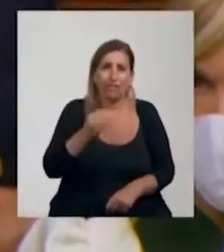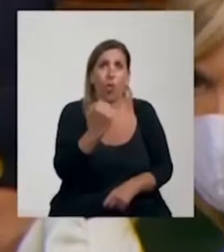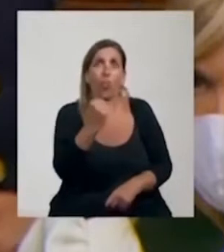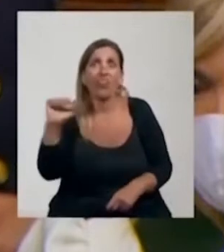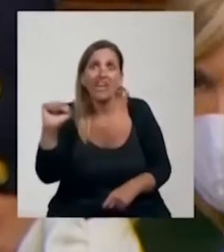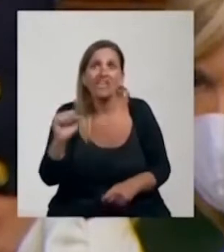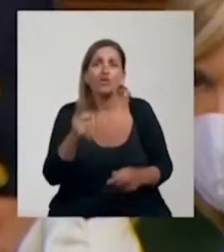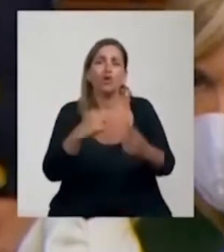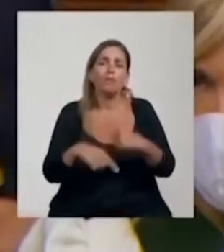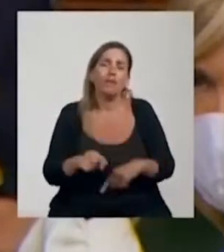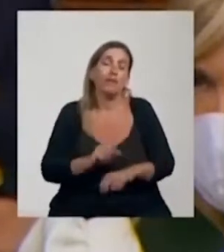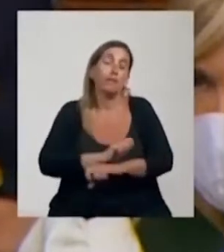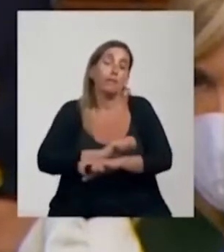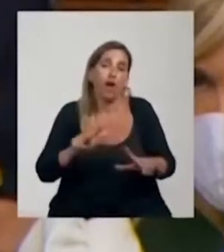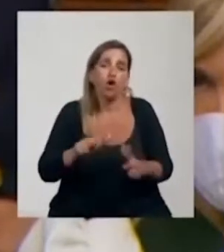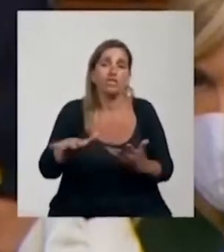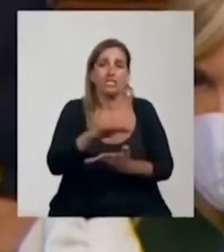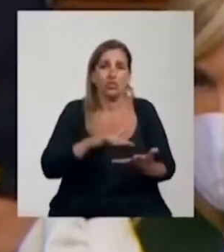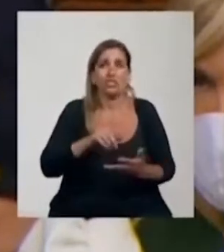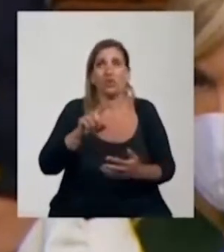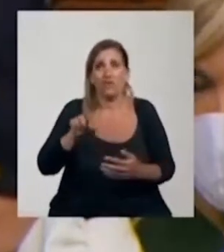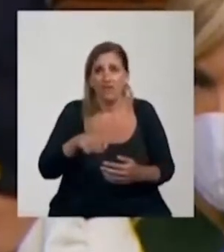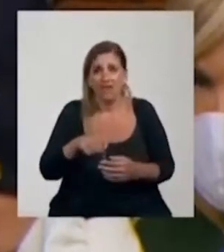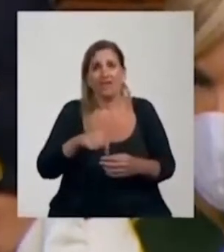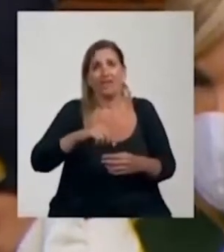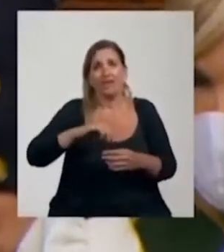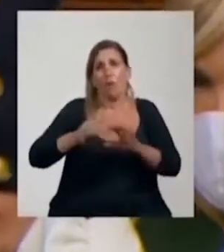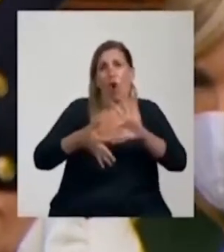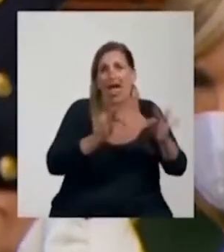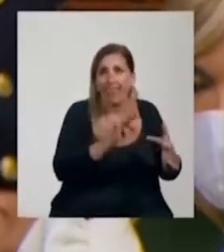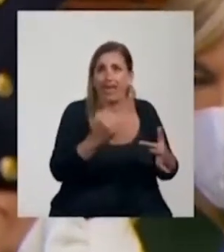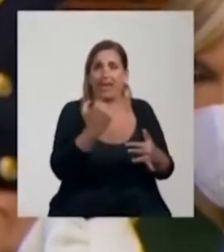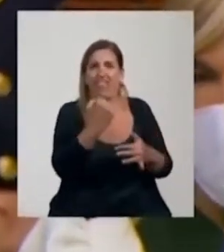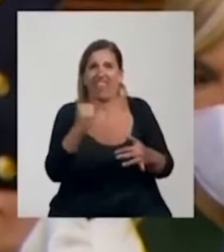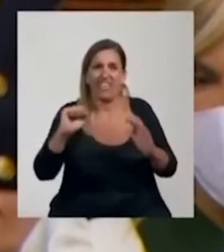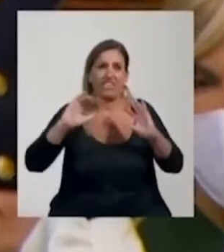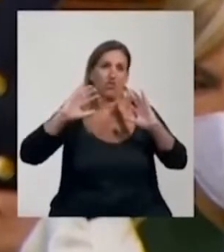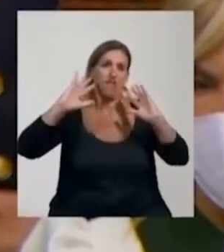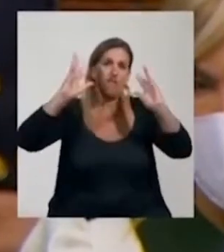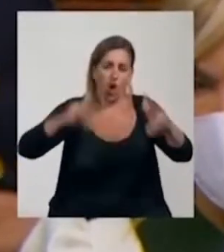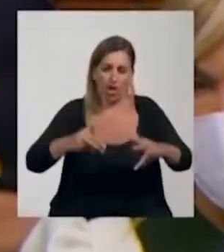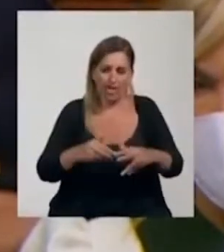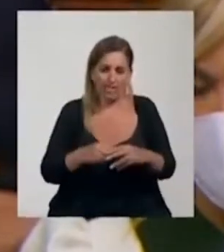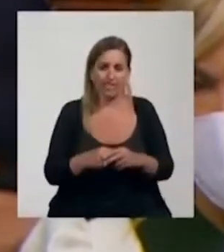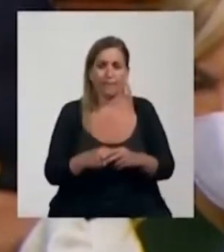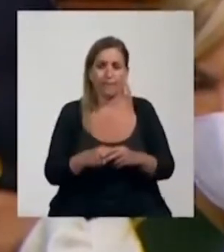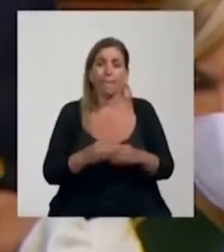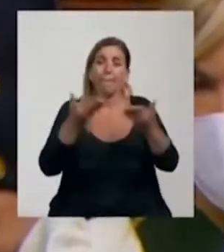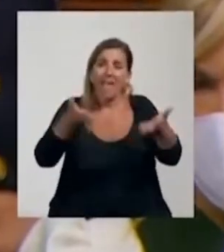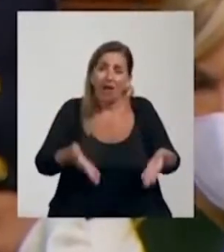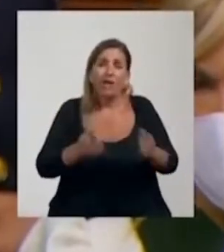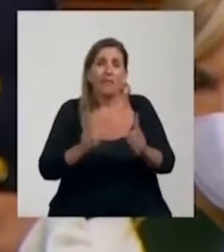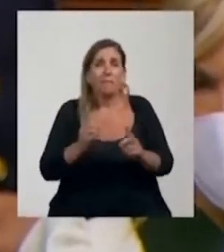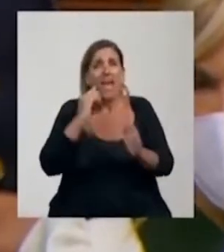pero además es generador de otros delitos y de violencia. Bueno, aquí también